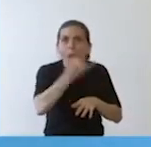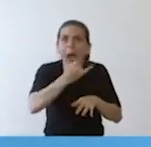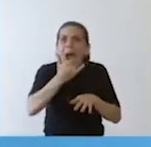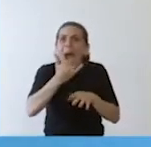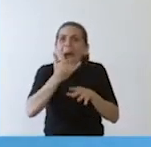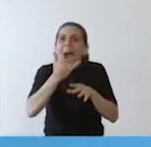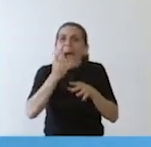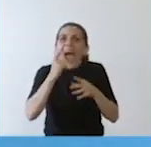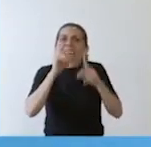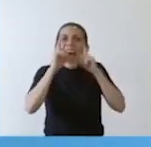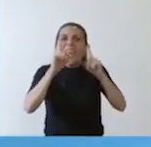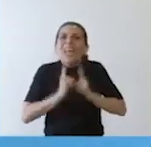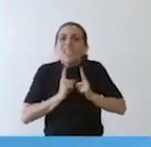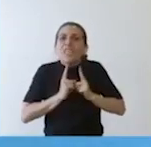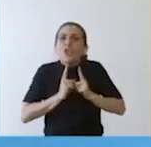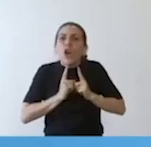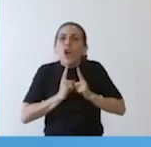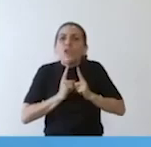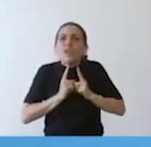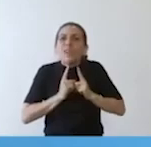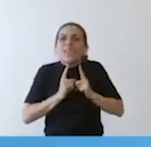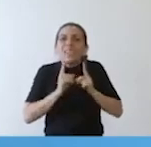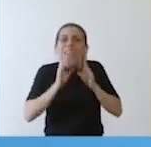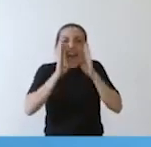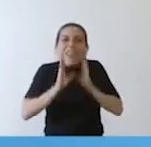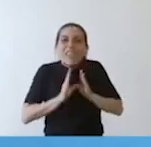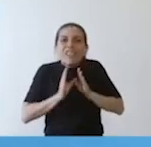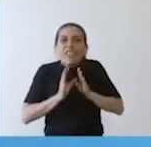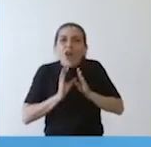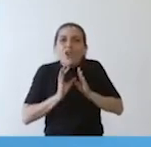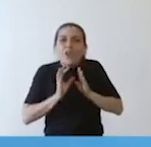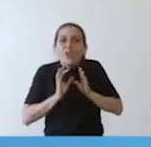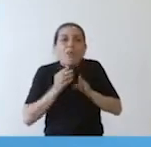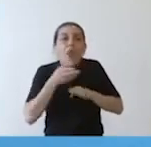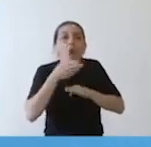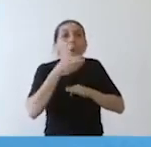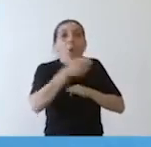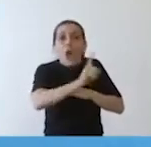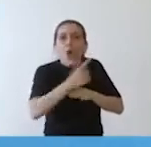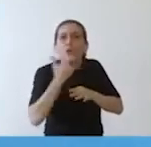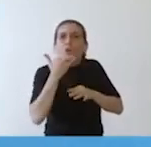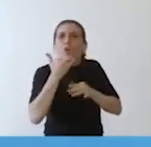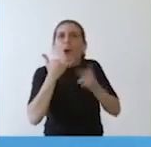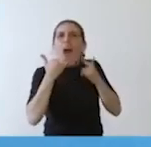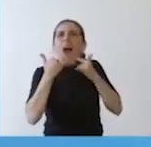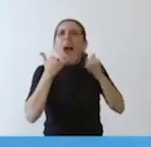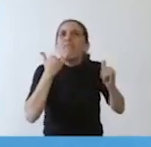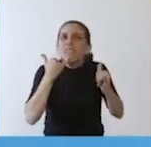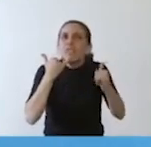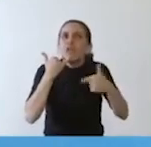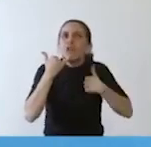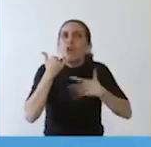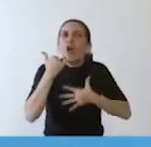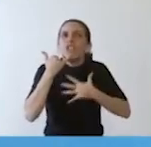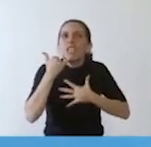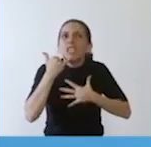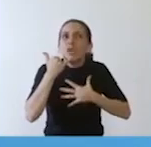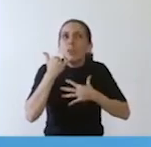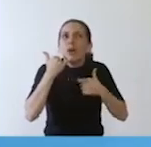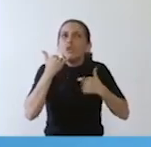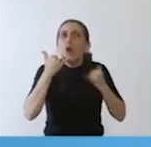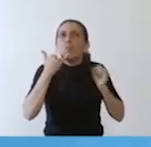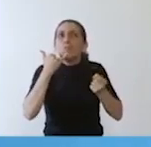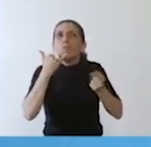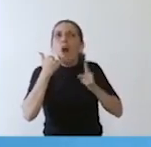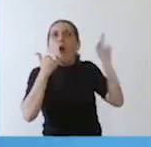para las personas que tengan síntomas respiratorios, que anuncien que tienen síntomas respiratorios y si vienen de algún lugar con transmisión, tengan